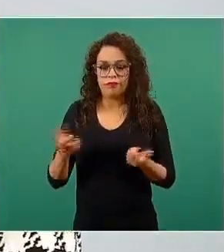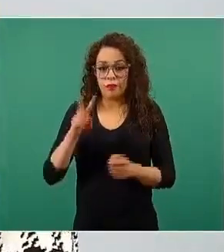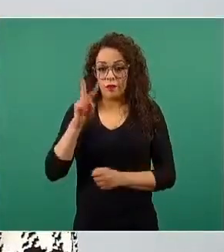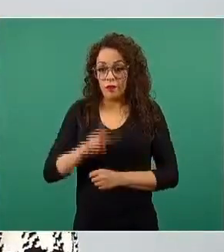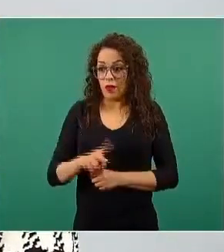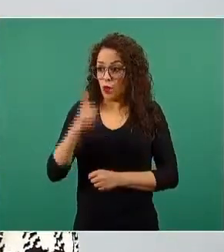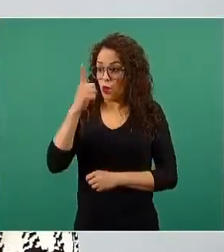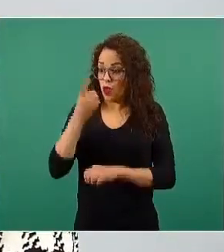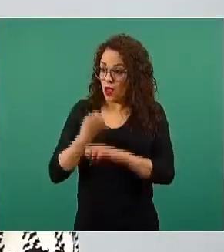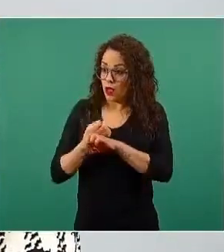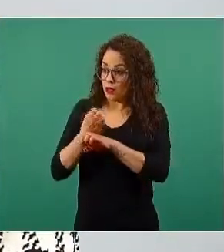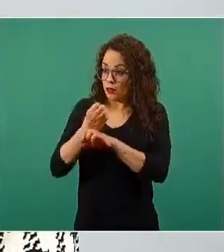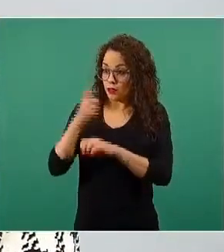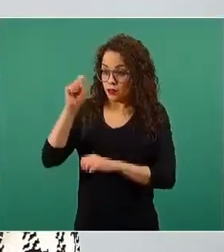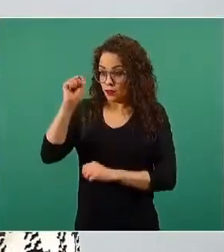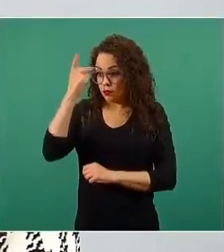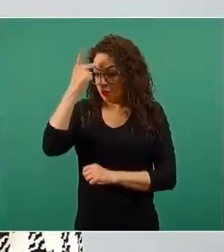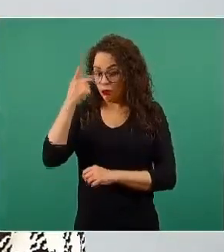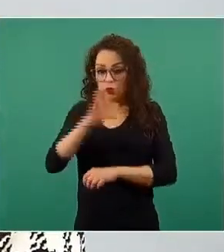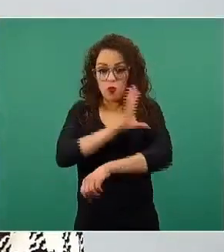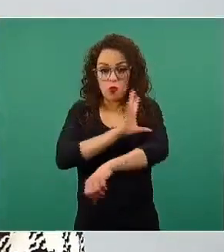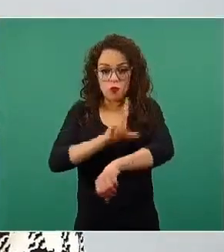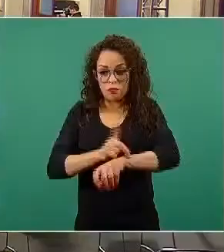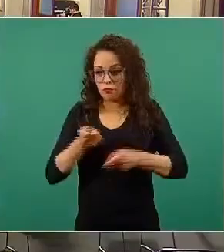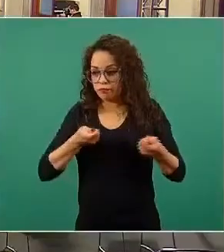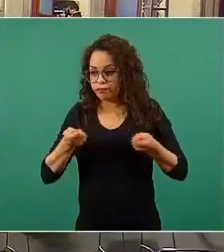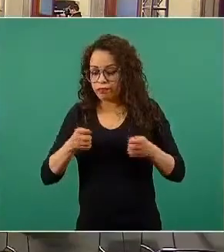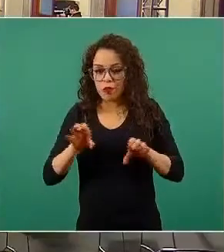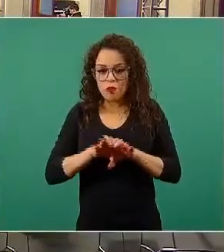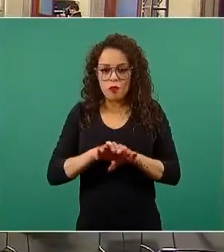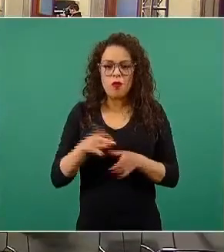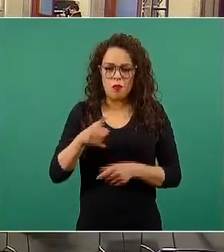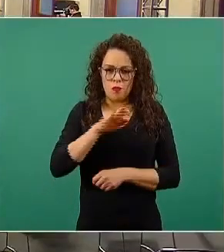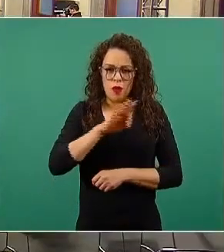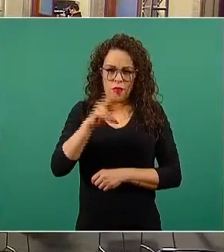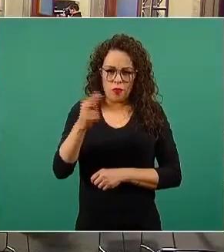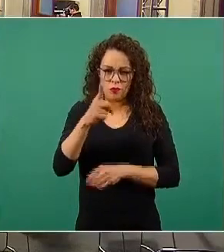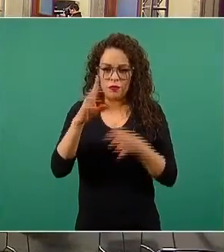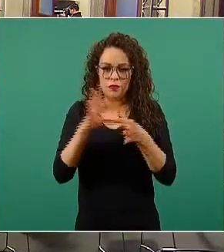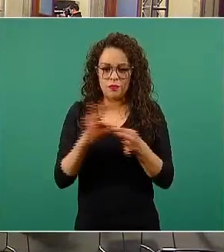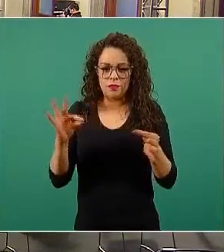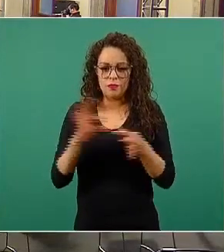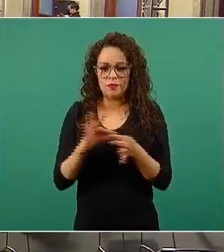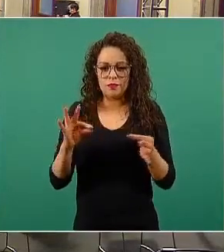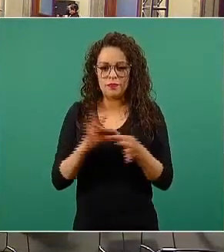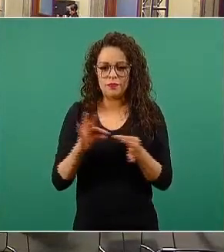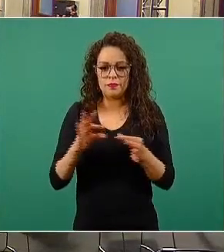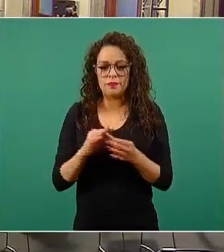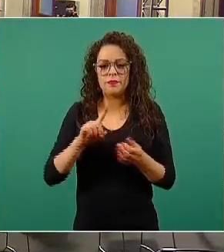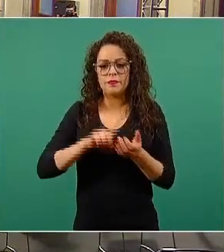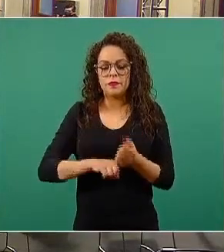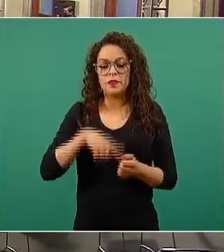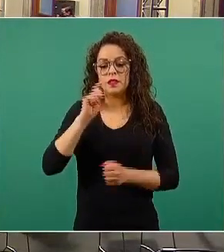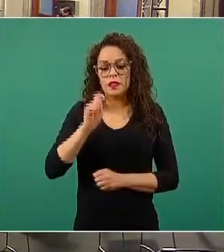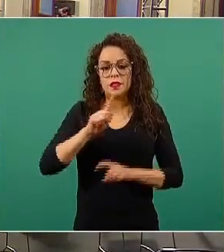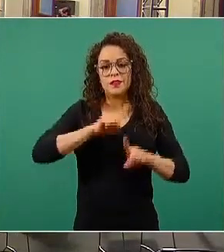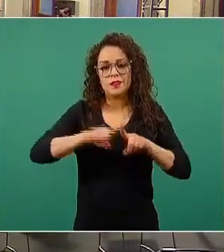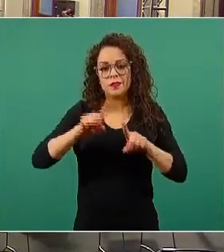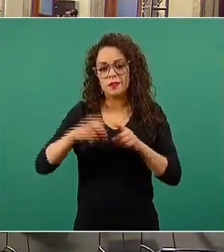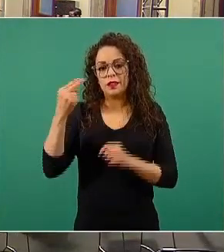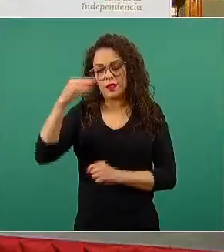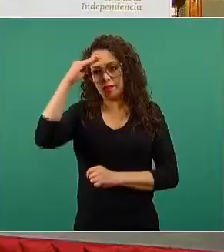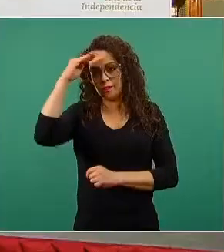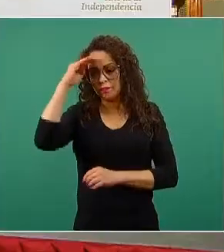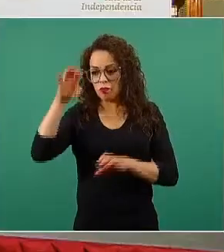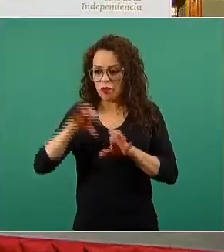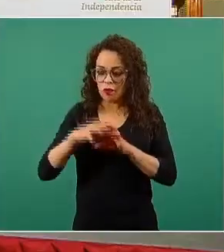y la coordinación a un estado? ¿Qué nos pudiera usted comentar, sobre todo a nivel de diferentes tomadores de decisiones?